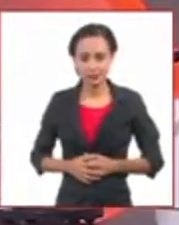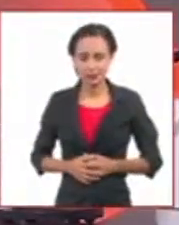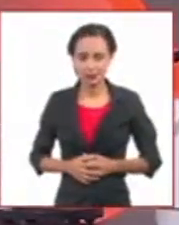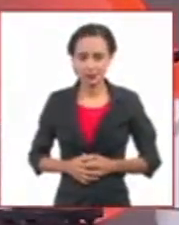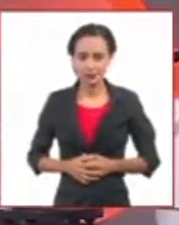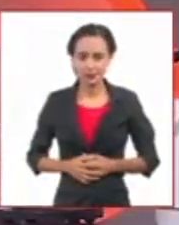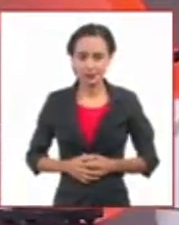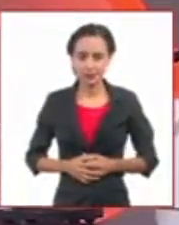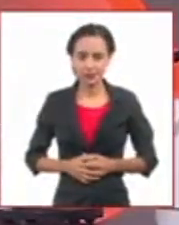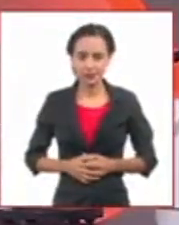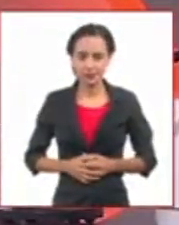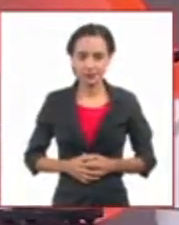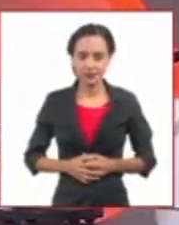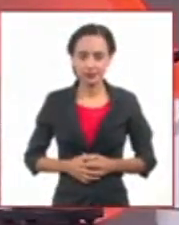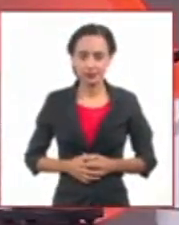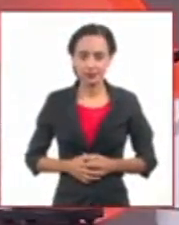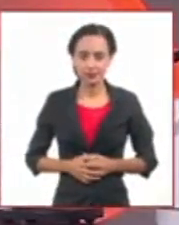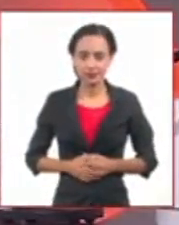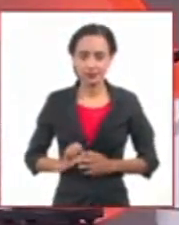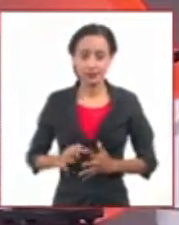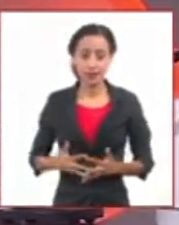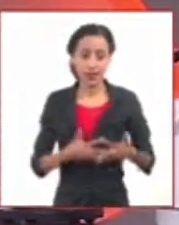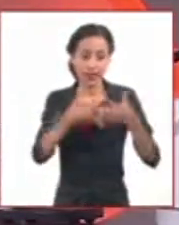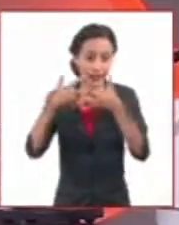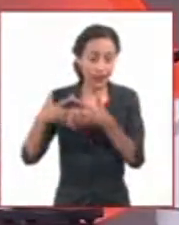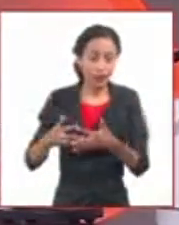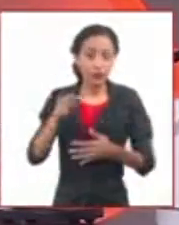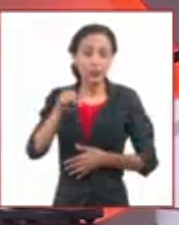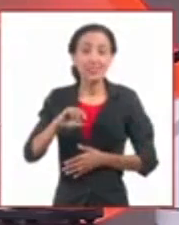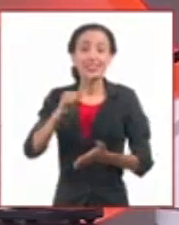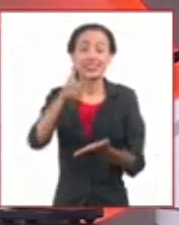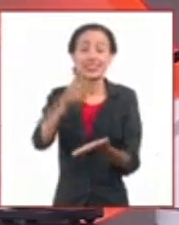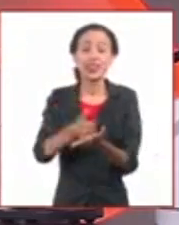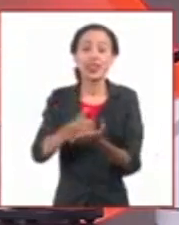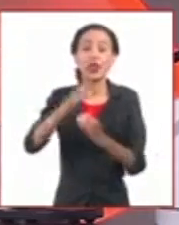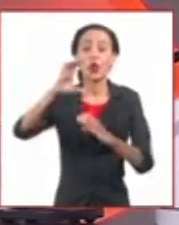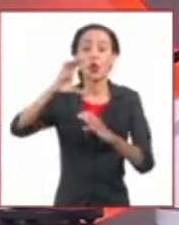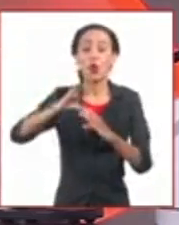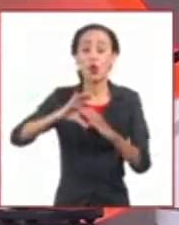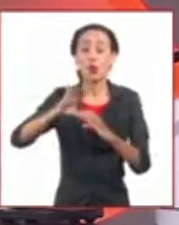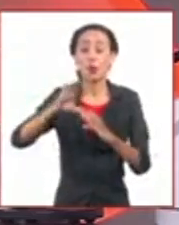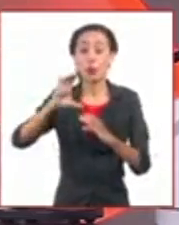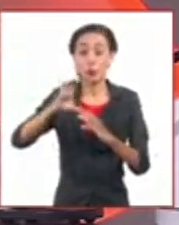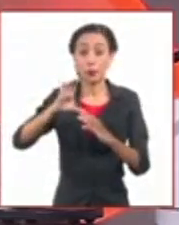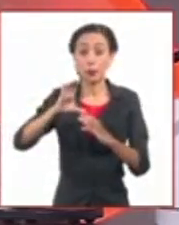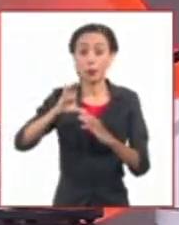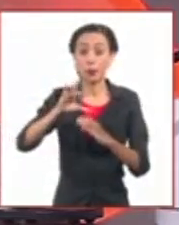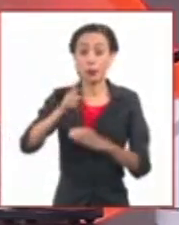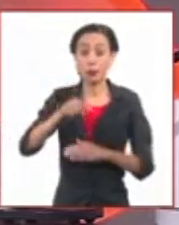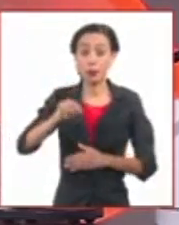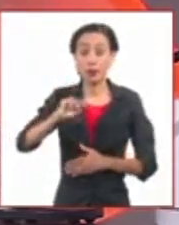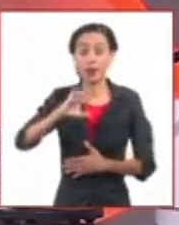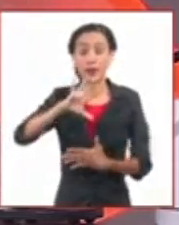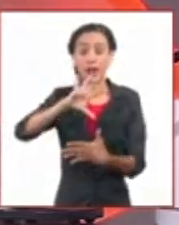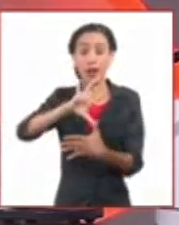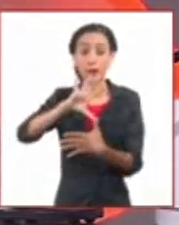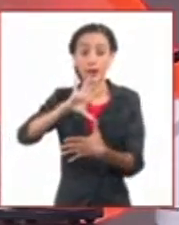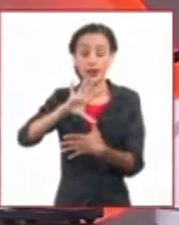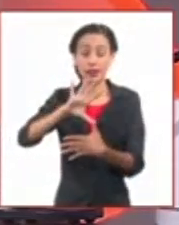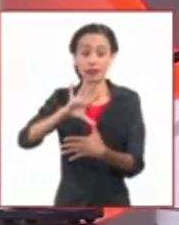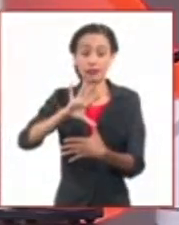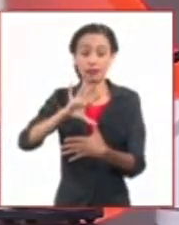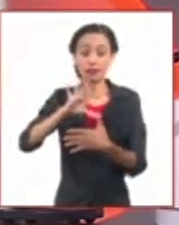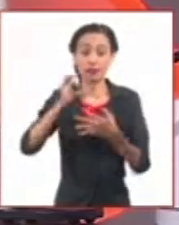bueno los ángeles la sede de esta cumbre de las américas y que por supuesto es